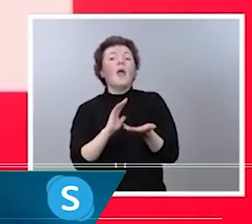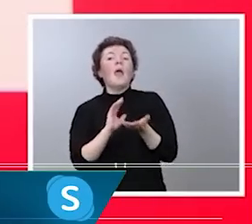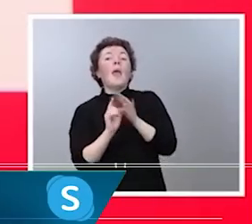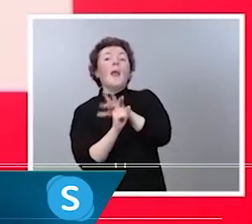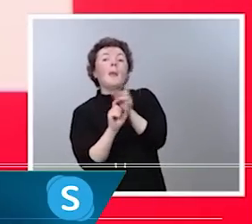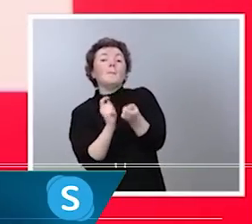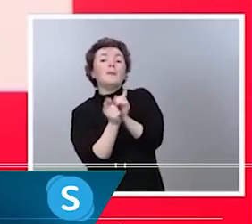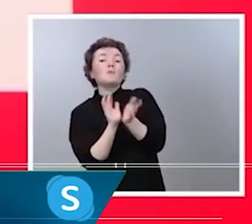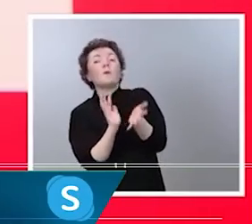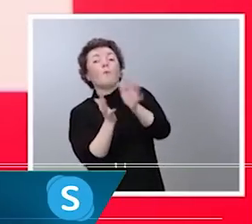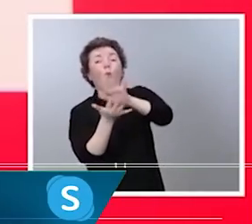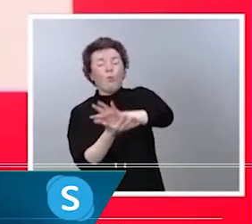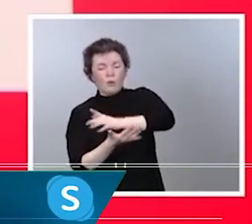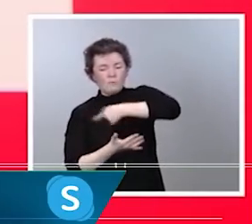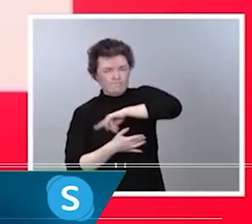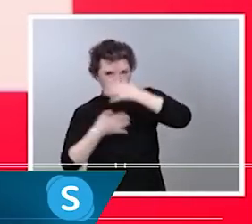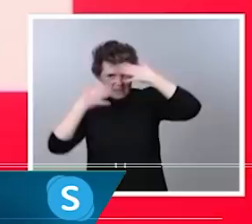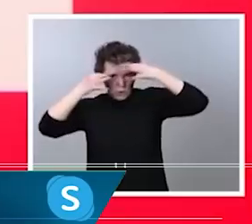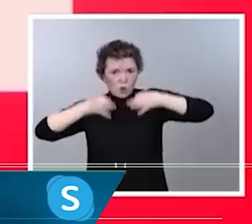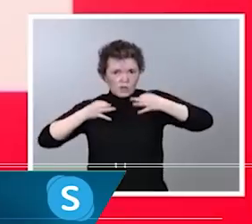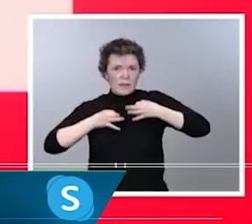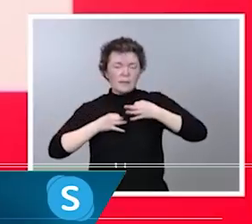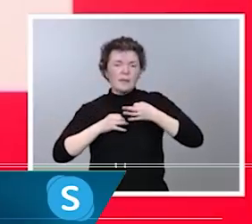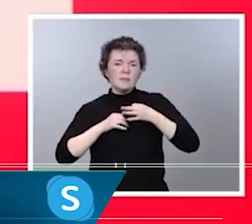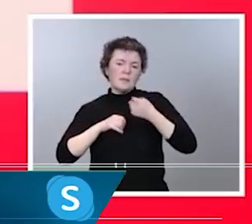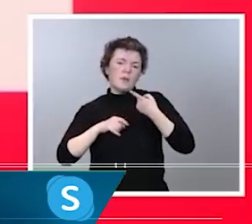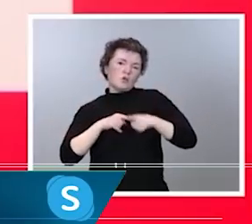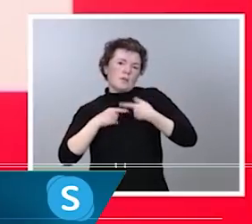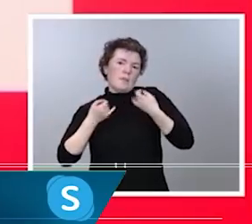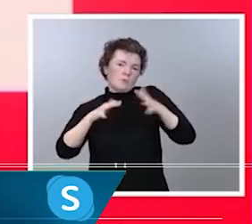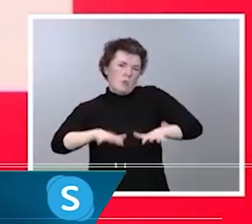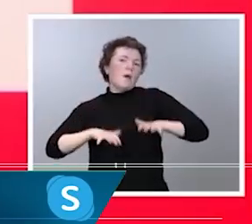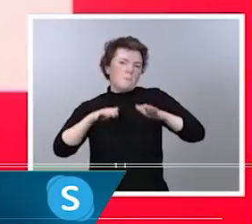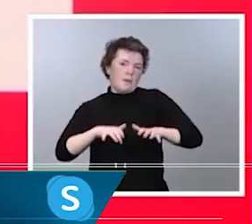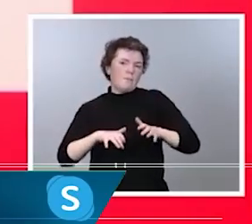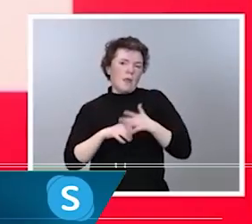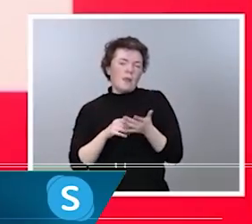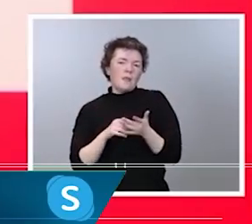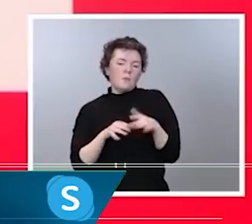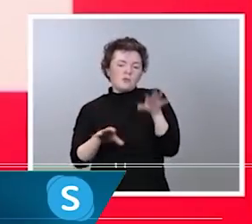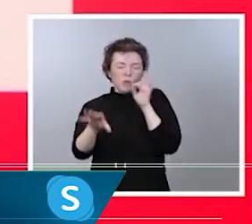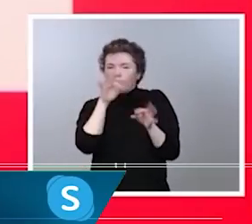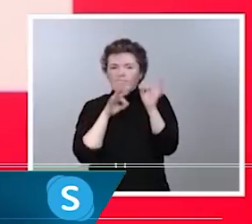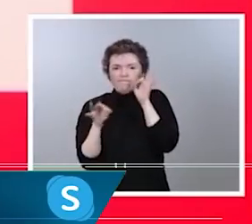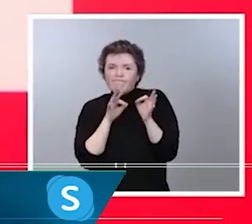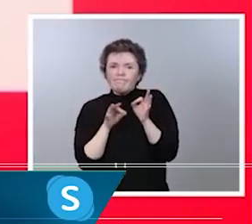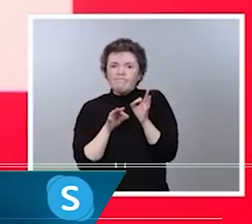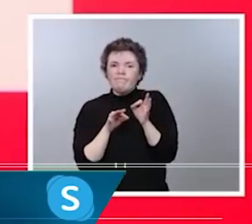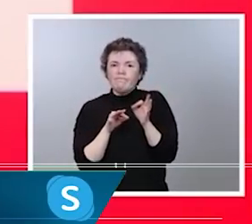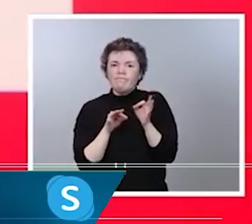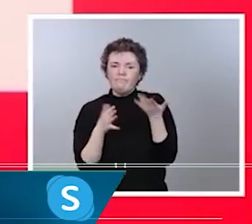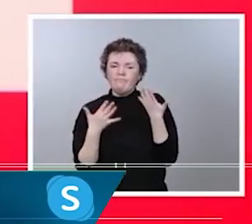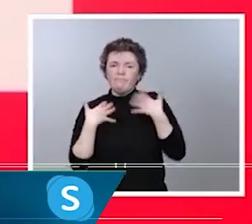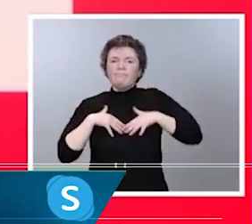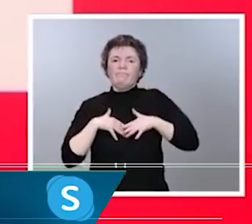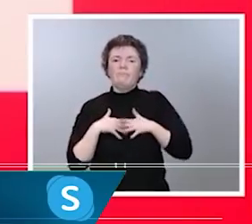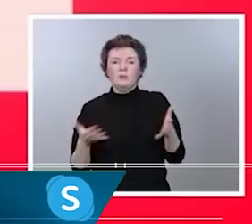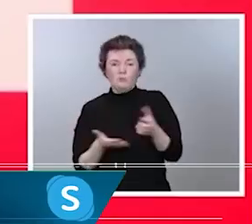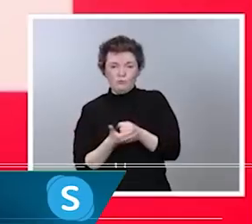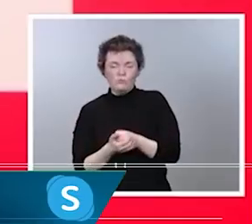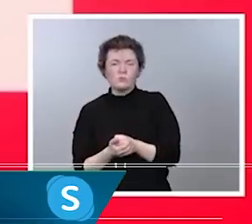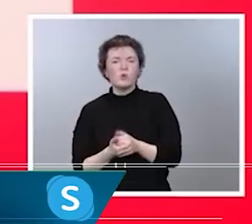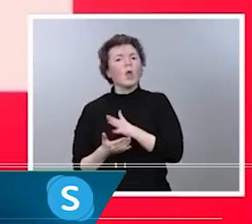Europa, la reunión sobre AstraZeneca, la reunión de los consejeros de las comunidades autónomas, puesto que el estado de alarma se va